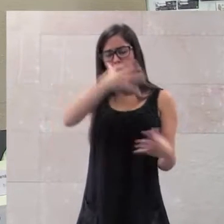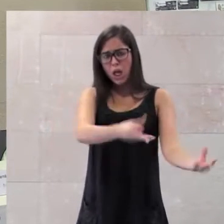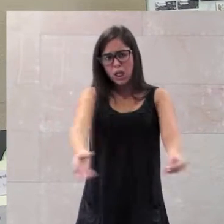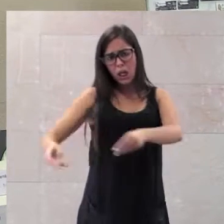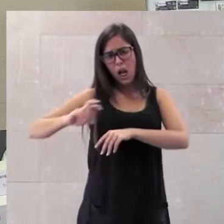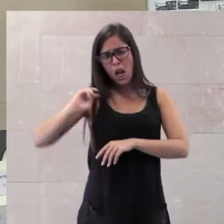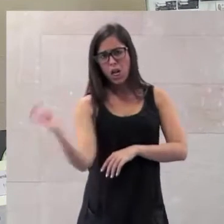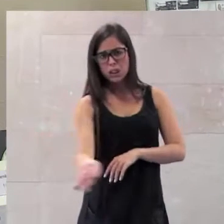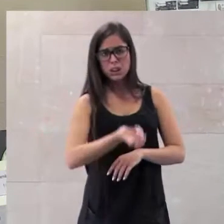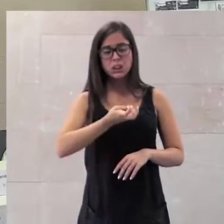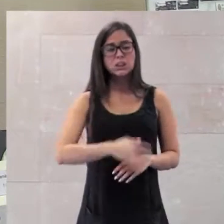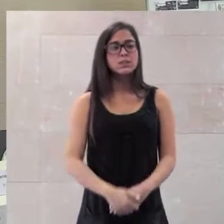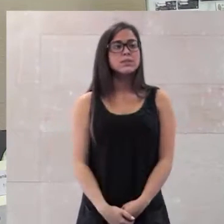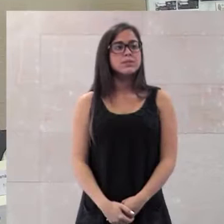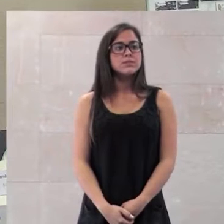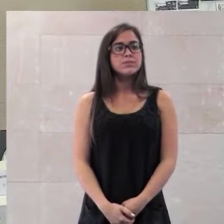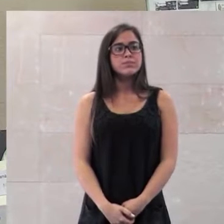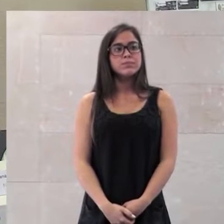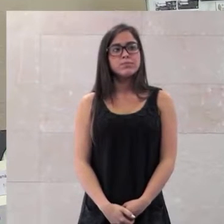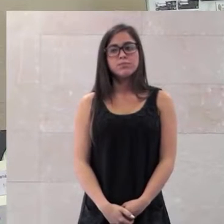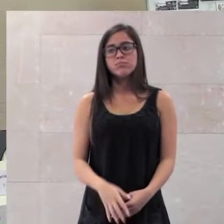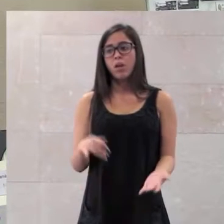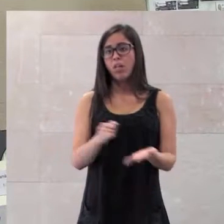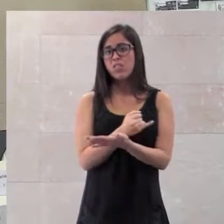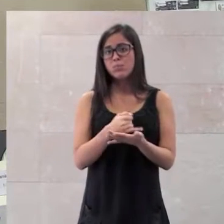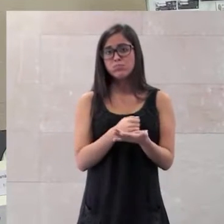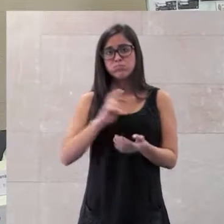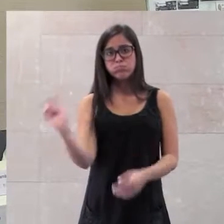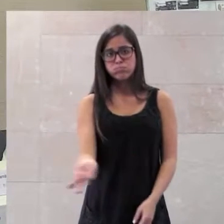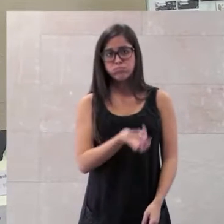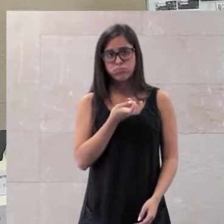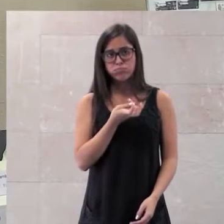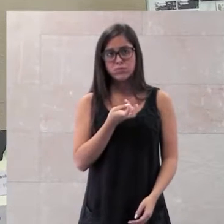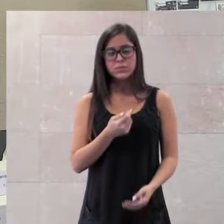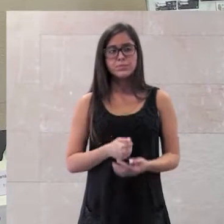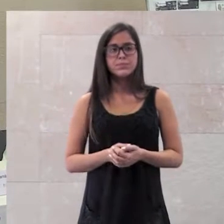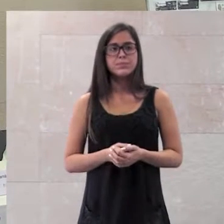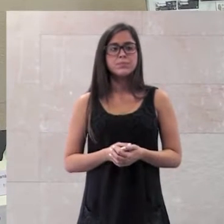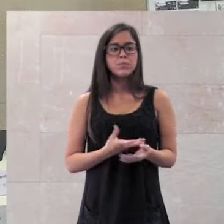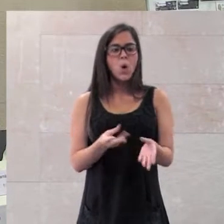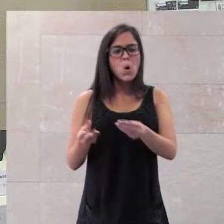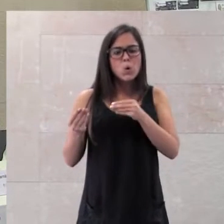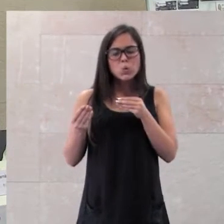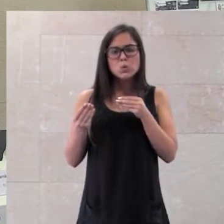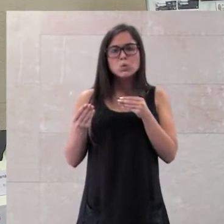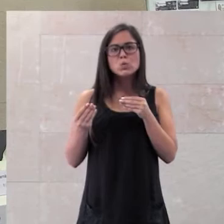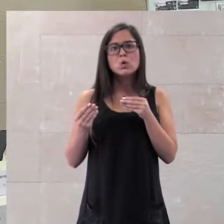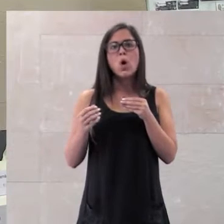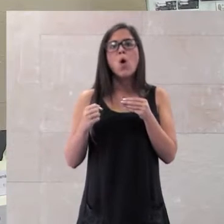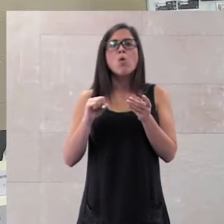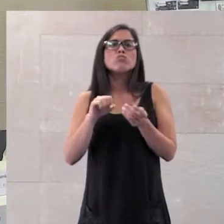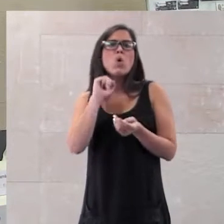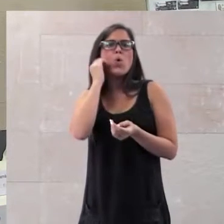montón. De todas las disciplinas culturales, ¿no? Hay muchos clubes de